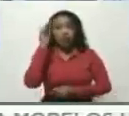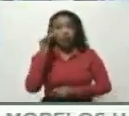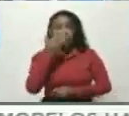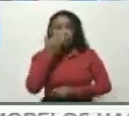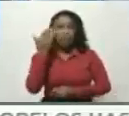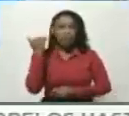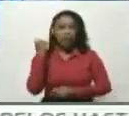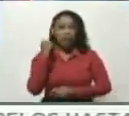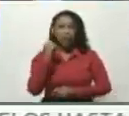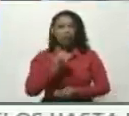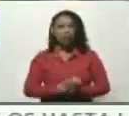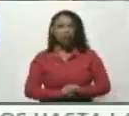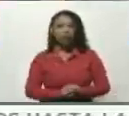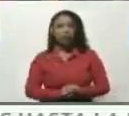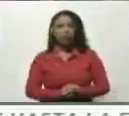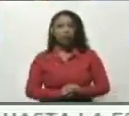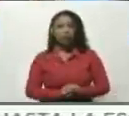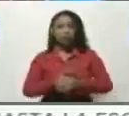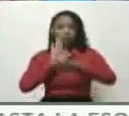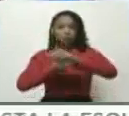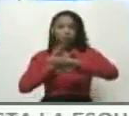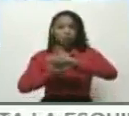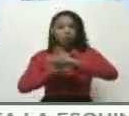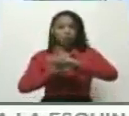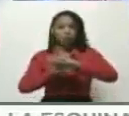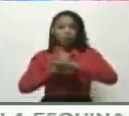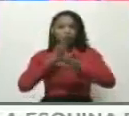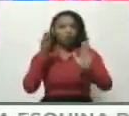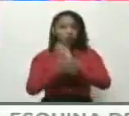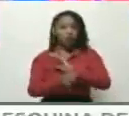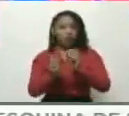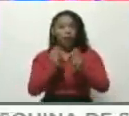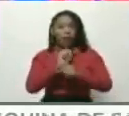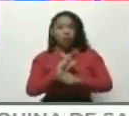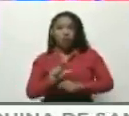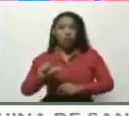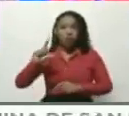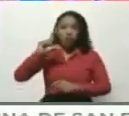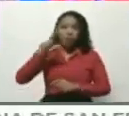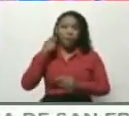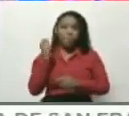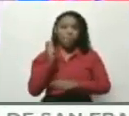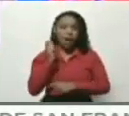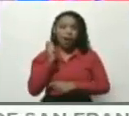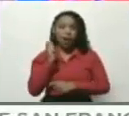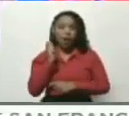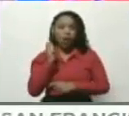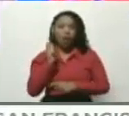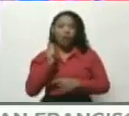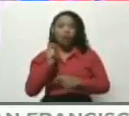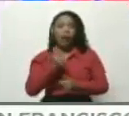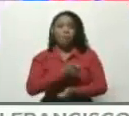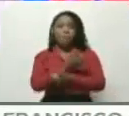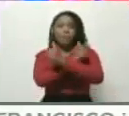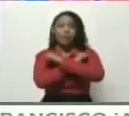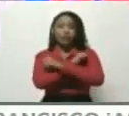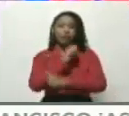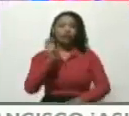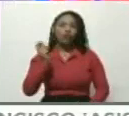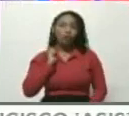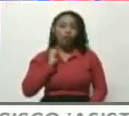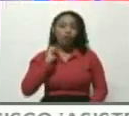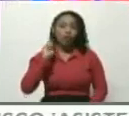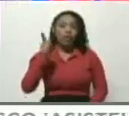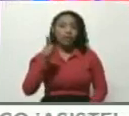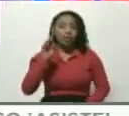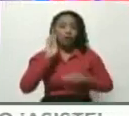días hizo un anuncio sobre incremento del salario mínimo, incremento de la pensión. Hizo también un llamado